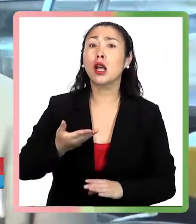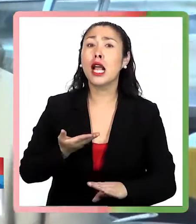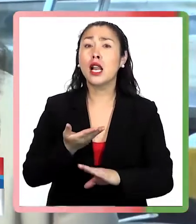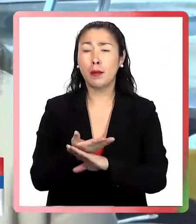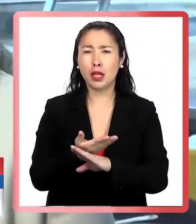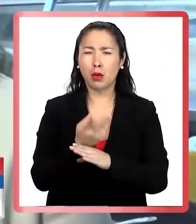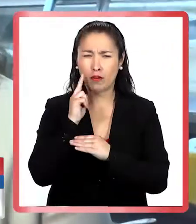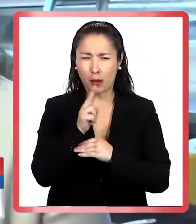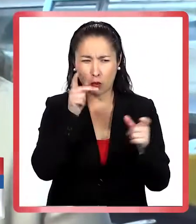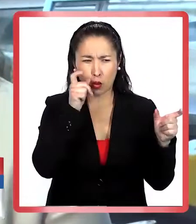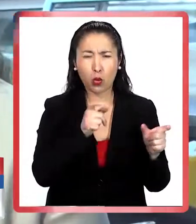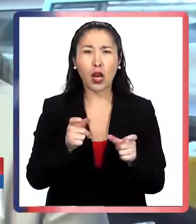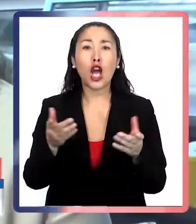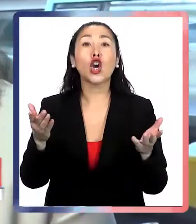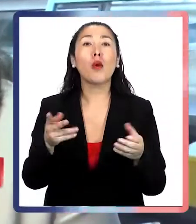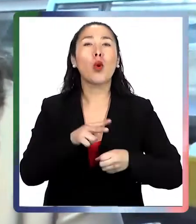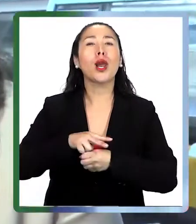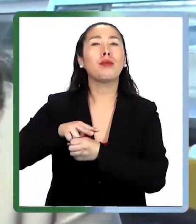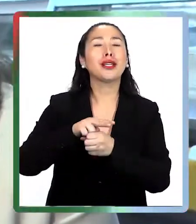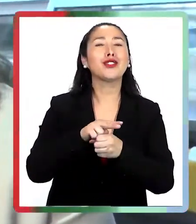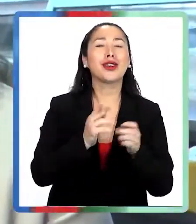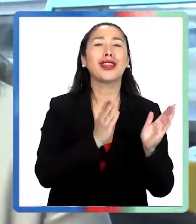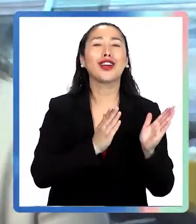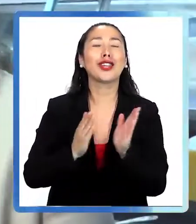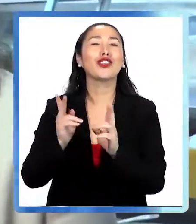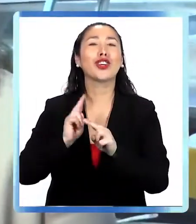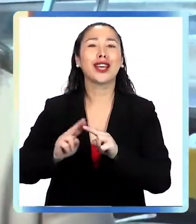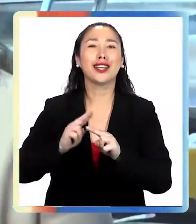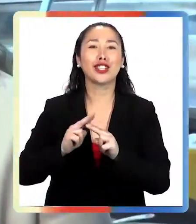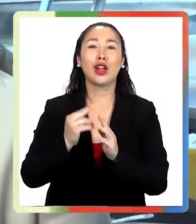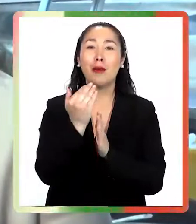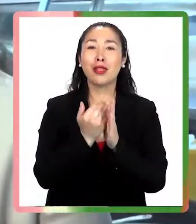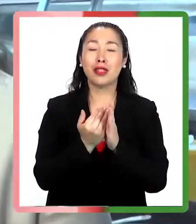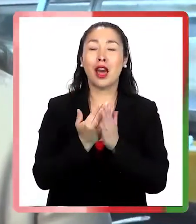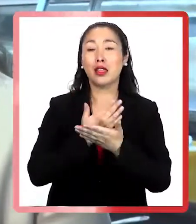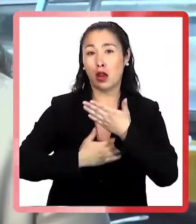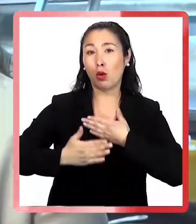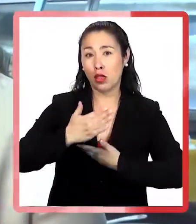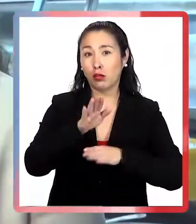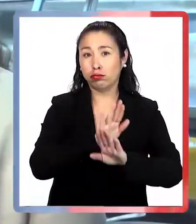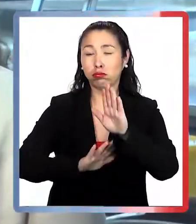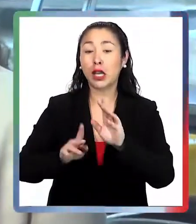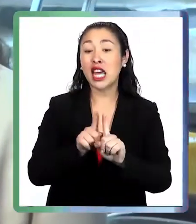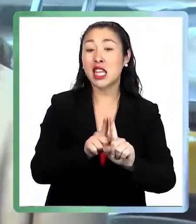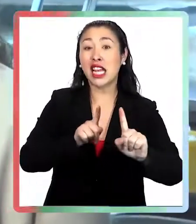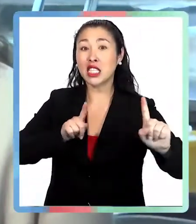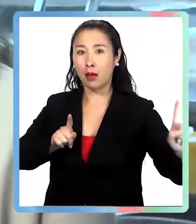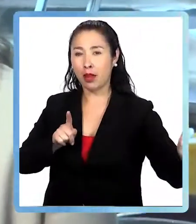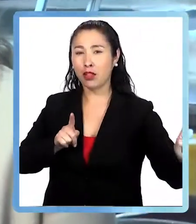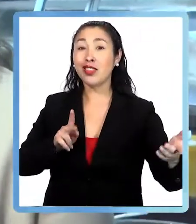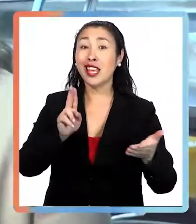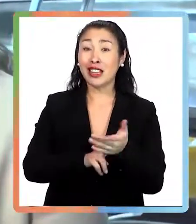a revisar acá es cómo la administración está implementando las medidas sanitarias, como el distanciamiento, el que